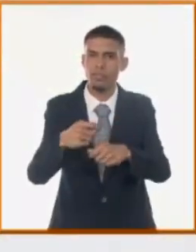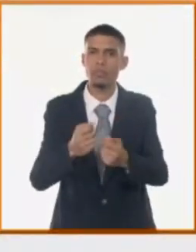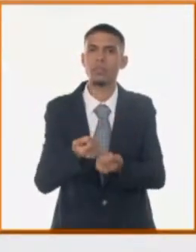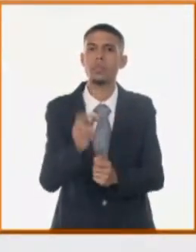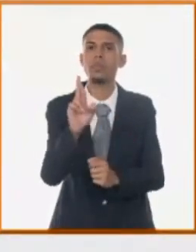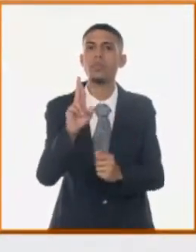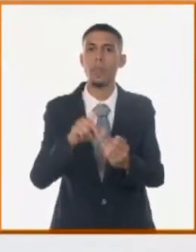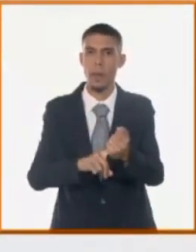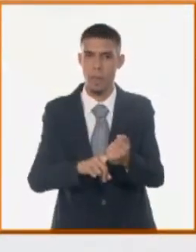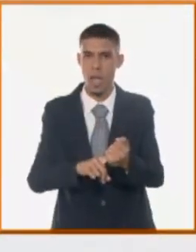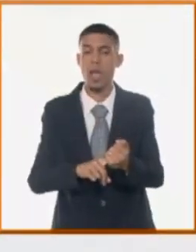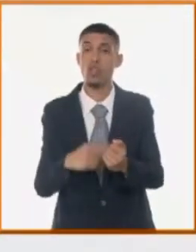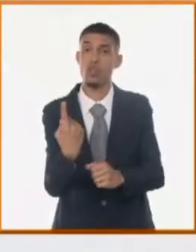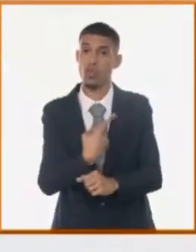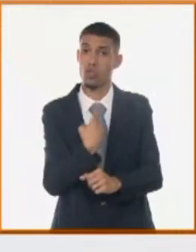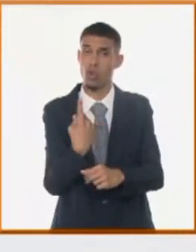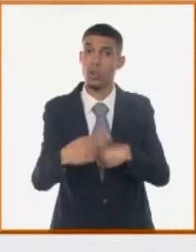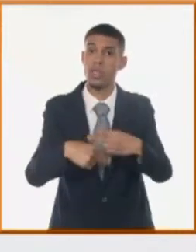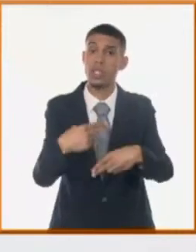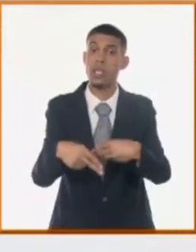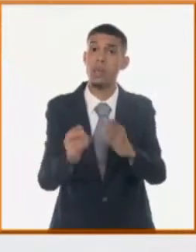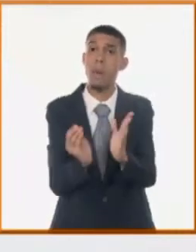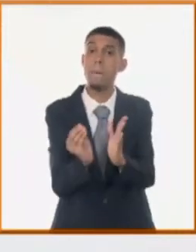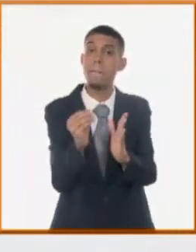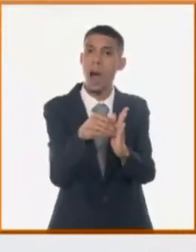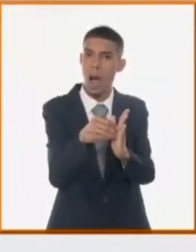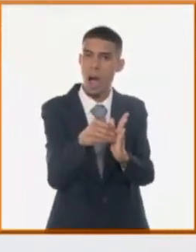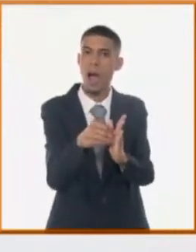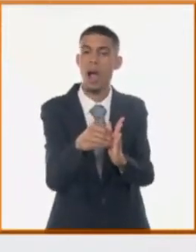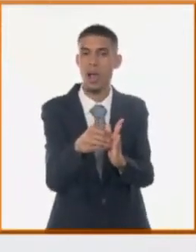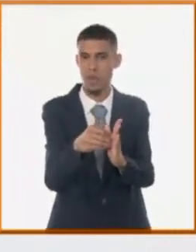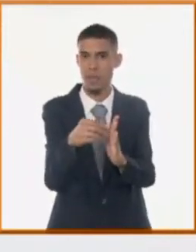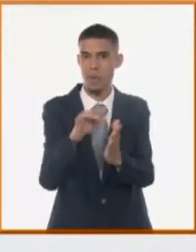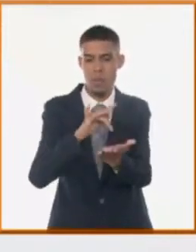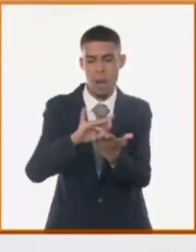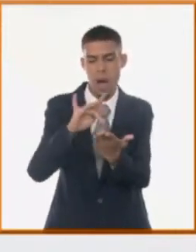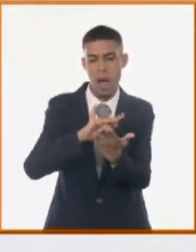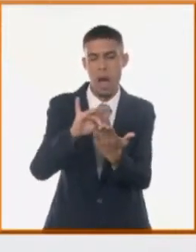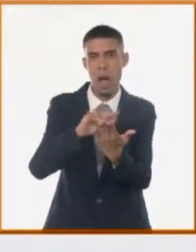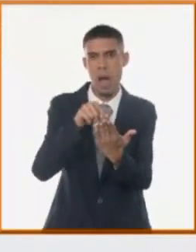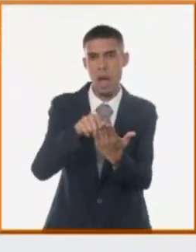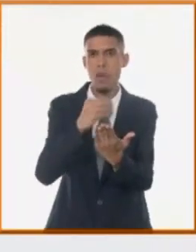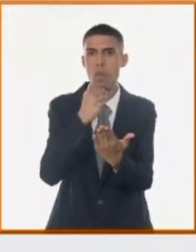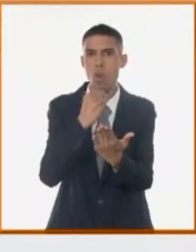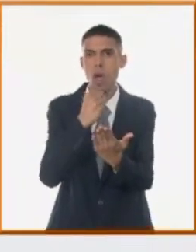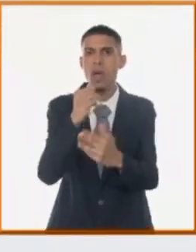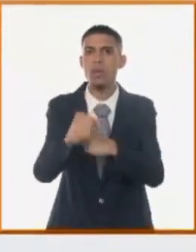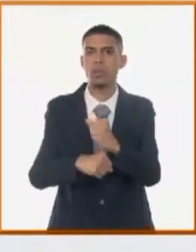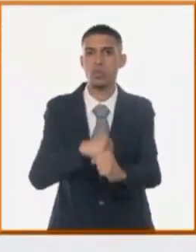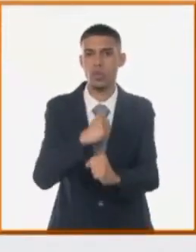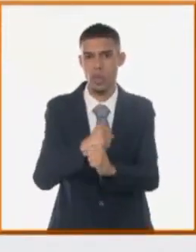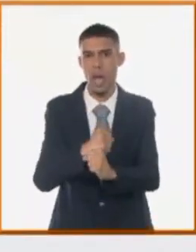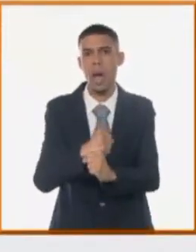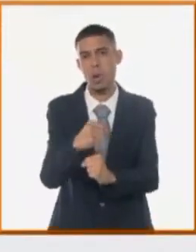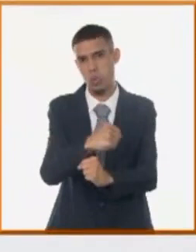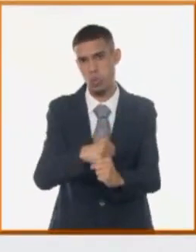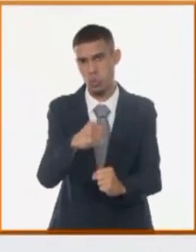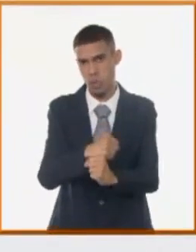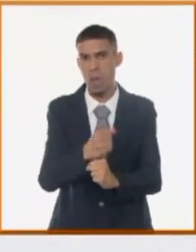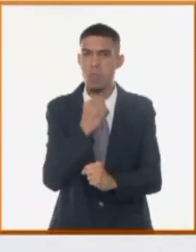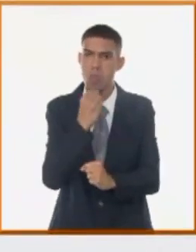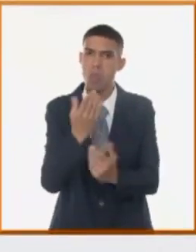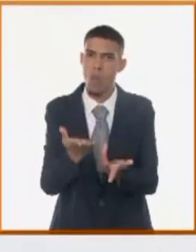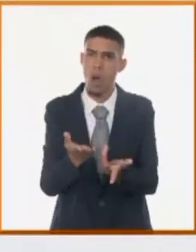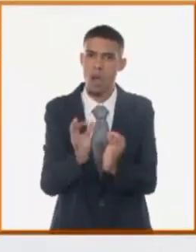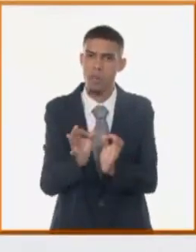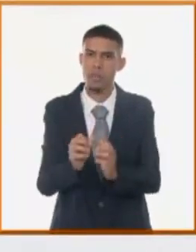hemos desarrollado nosotros a la vez te permite tener desde un mismo sistema todo lo que pudiera ser la interacción con un público externo y el público interno, es decir,